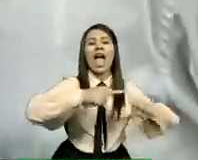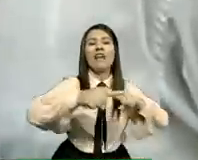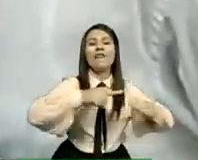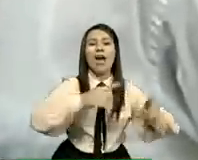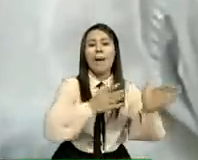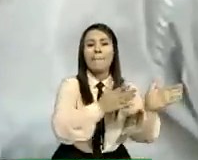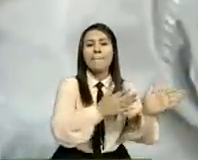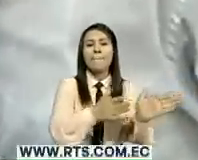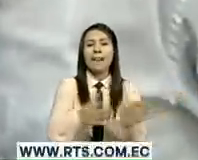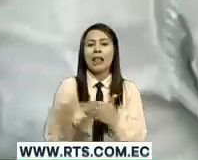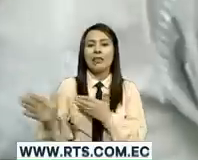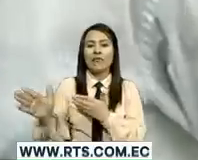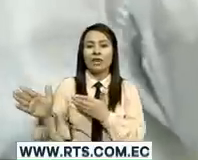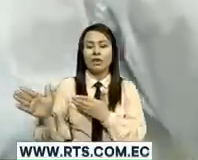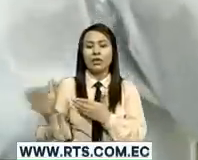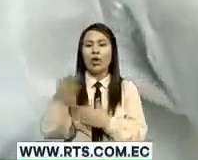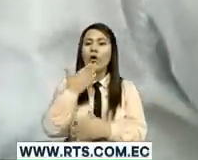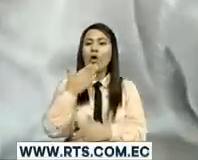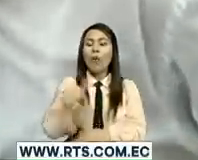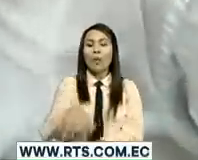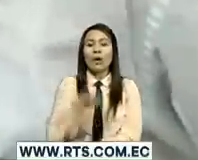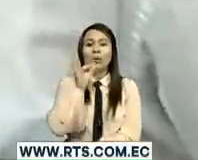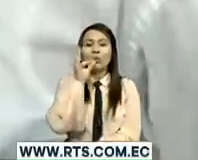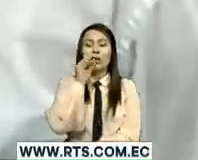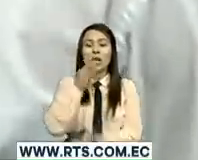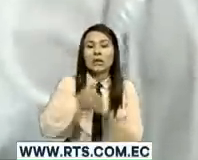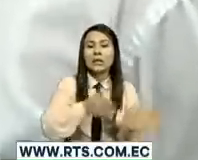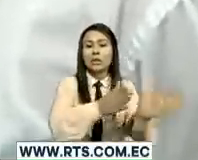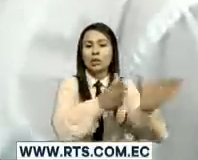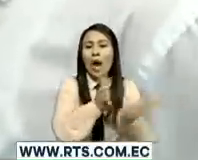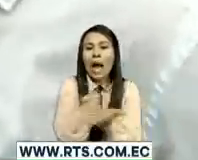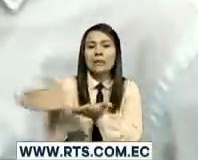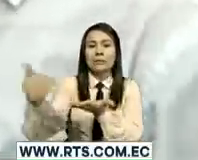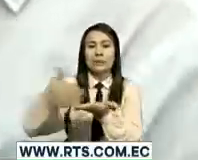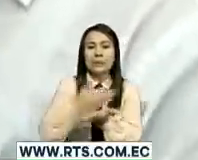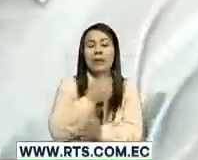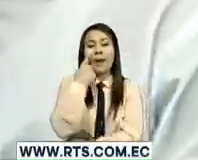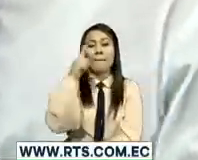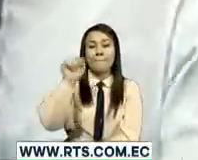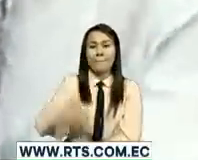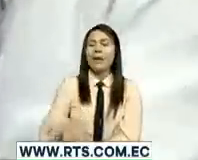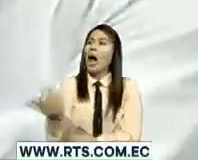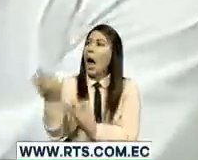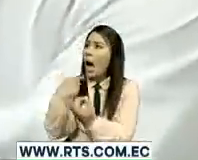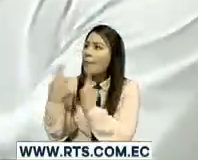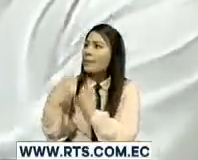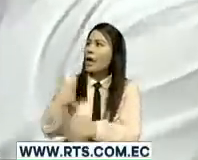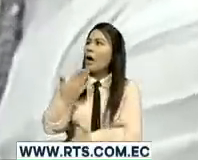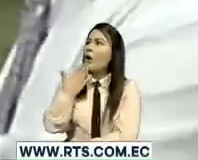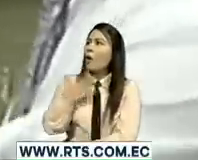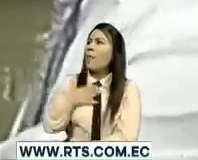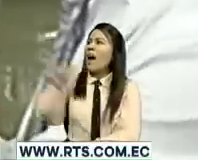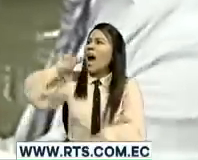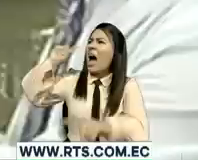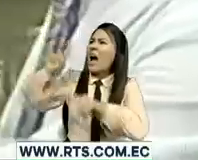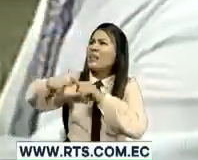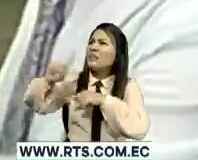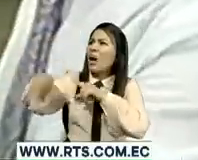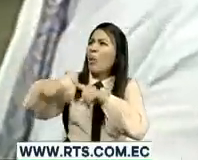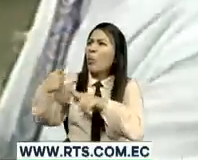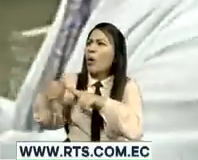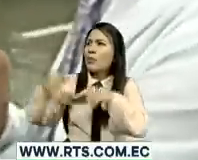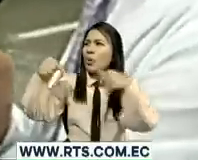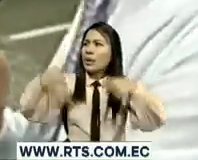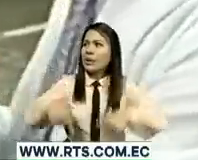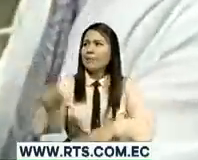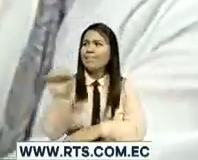de Tránsito Municipal, Freddy Granda. Buenos días, estimado ingeniero. Coméntenos, ¿hasta cuándo va a ser esta alternativa para los conductores que se